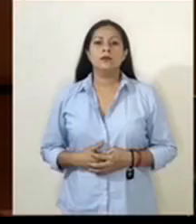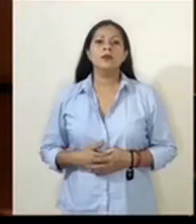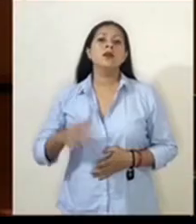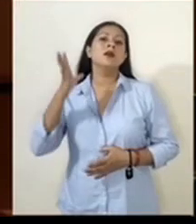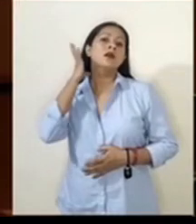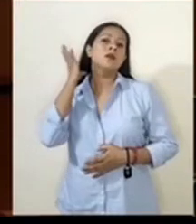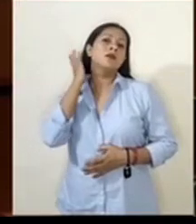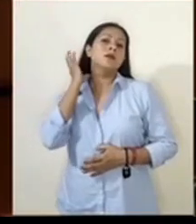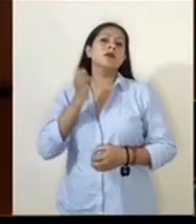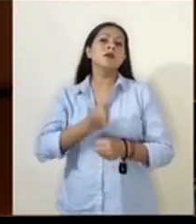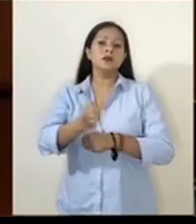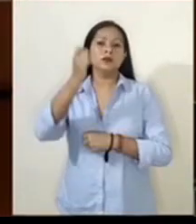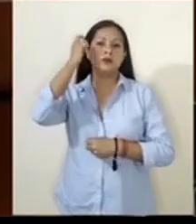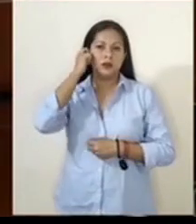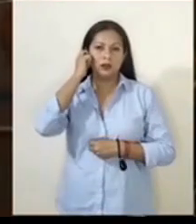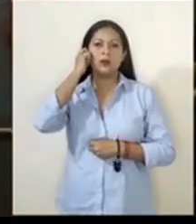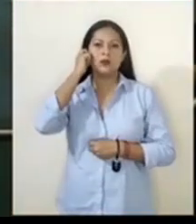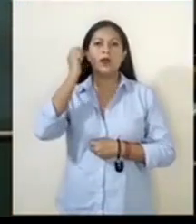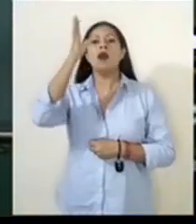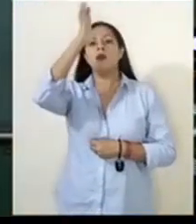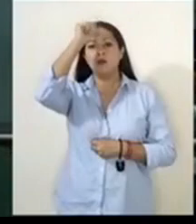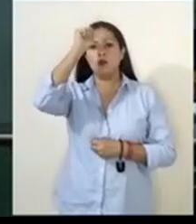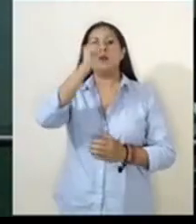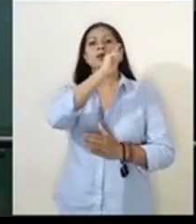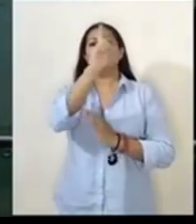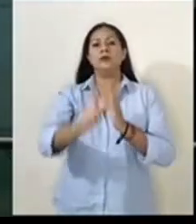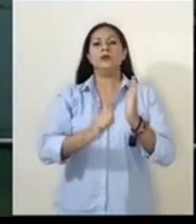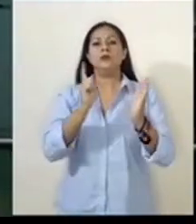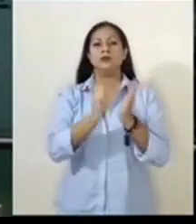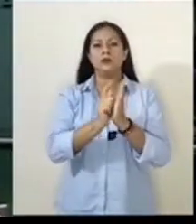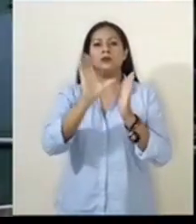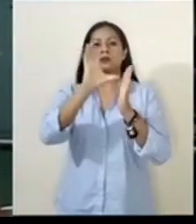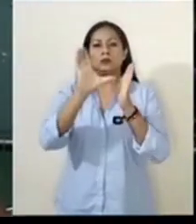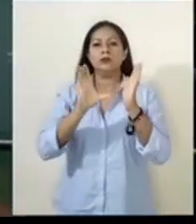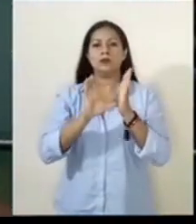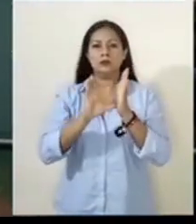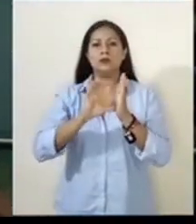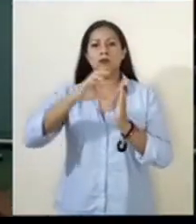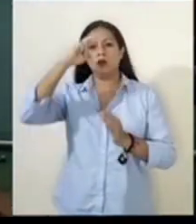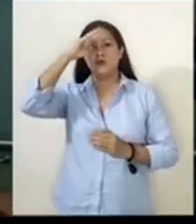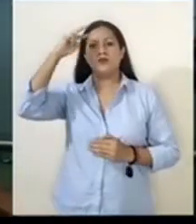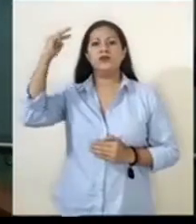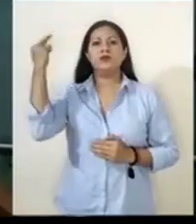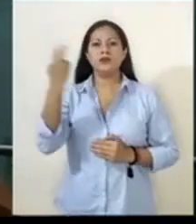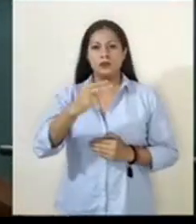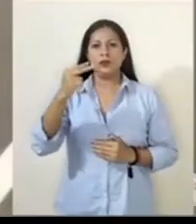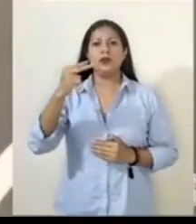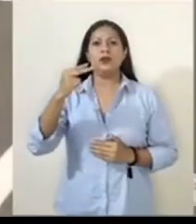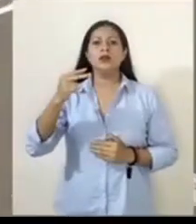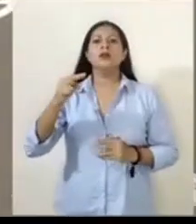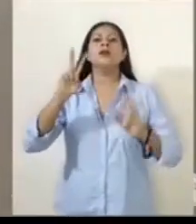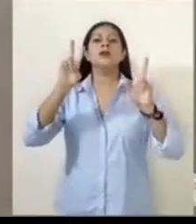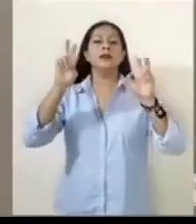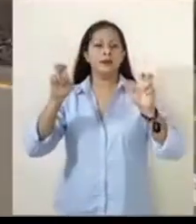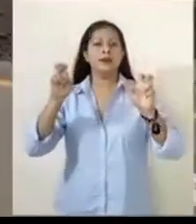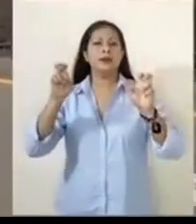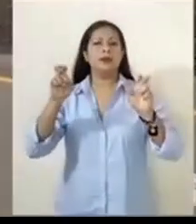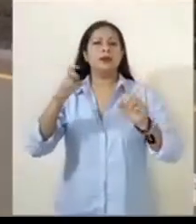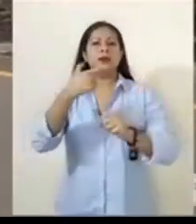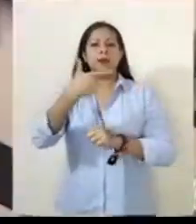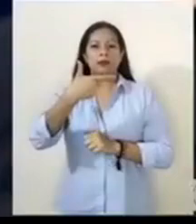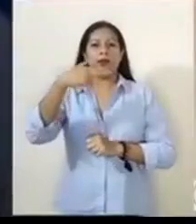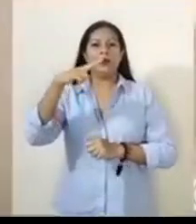El Congreso de Guerrero aprobó la minuta de reforma a la constitución política de los Estados Unidos Mexicanos en materia de